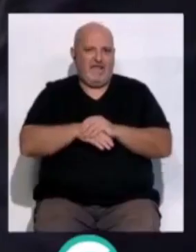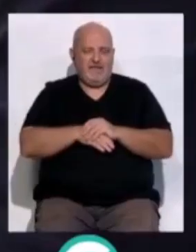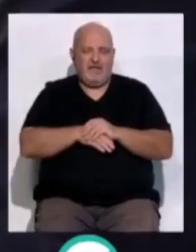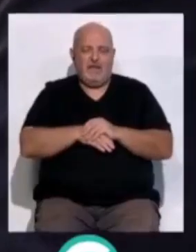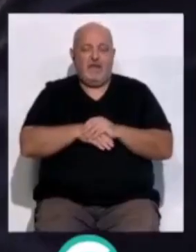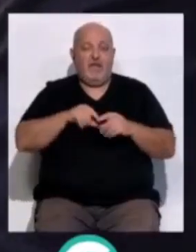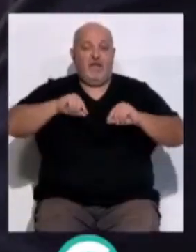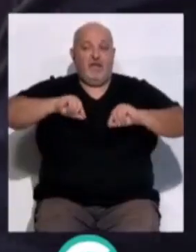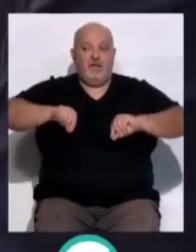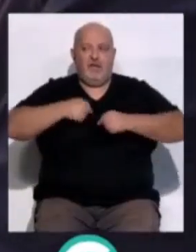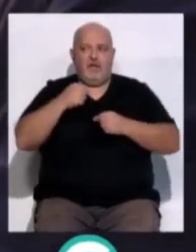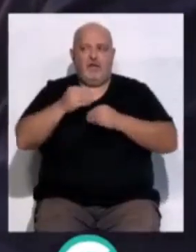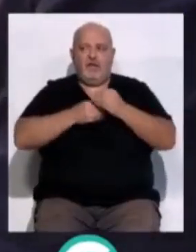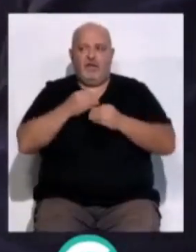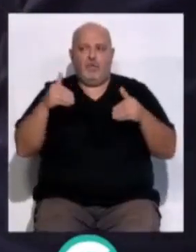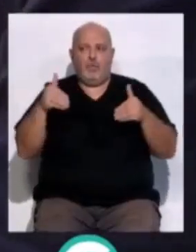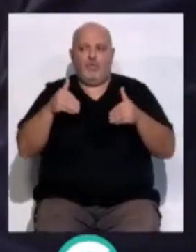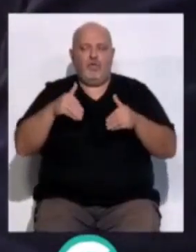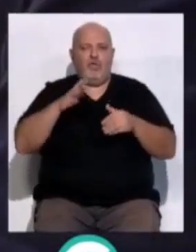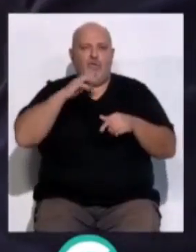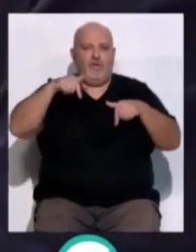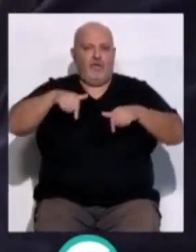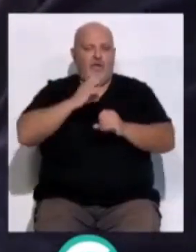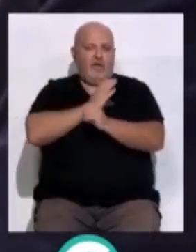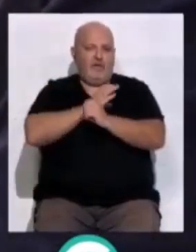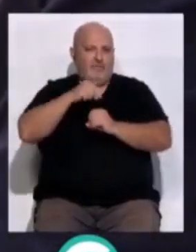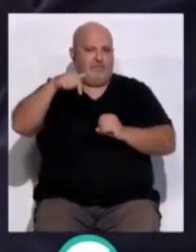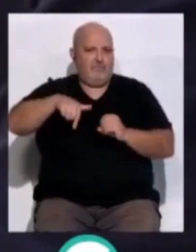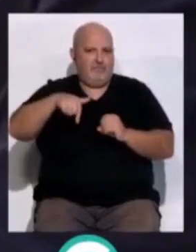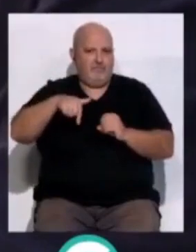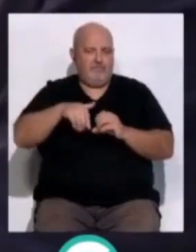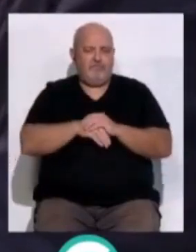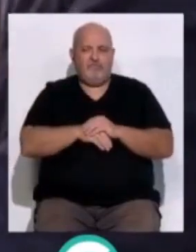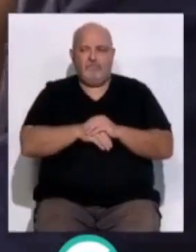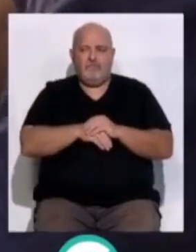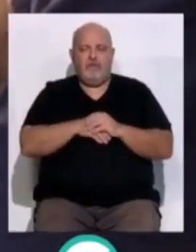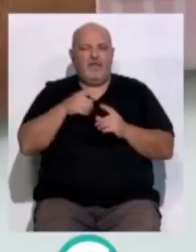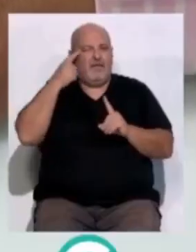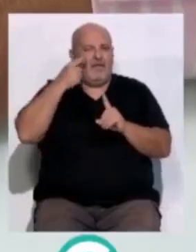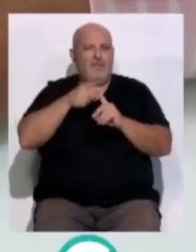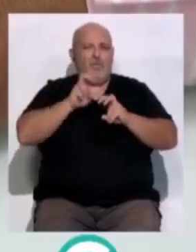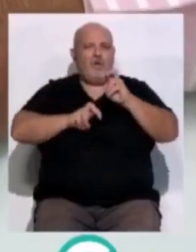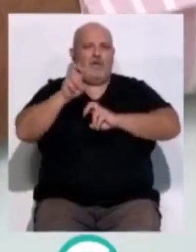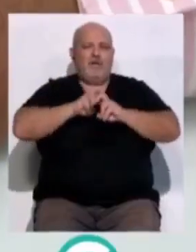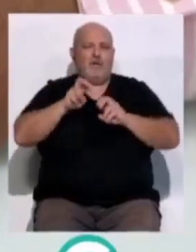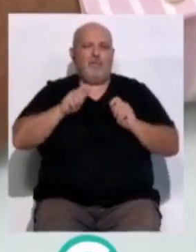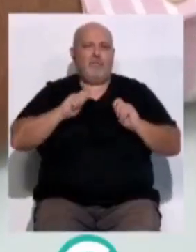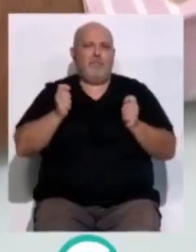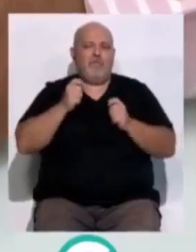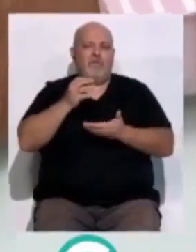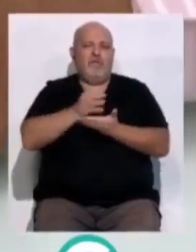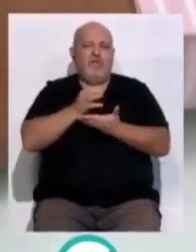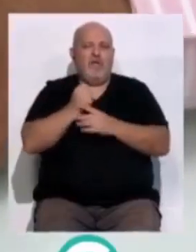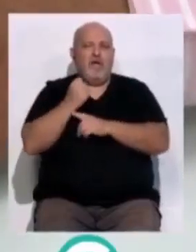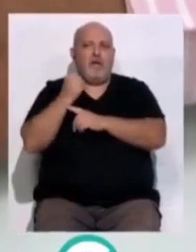La firma del convenio se realizó este jueves en las instalaciones de la empresa municipal de comunicación en base a la búsqueda de promoción de la ciudad